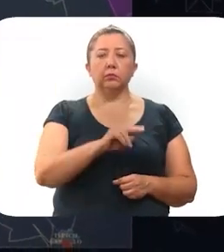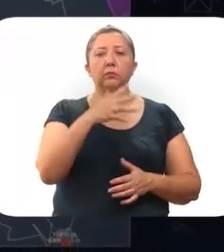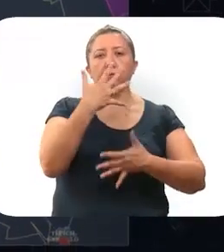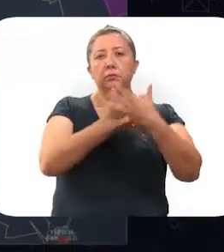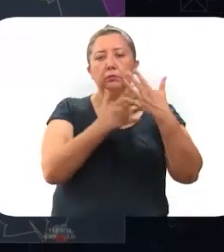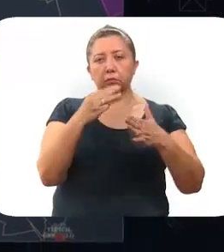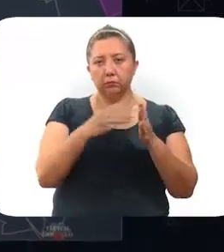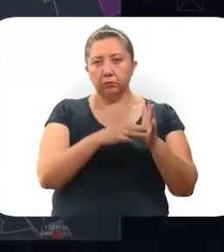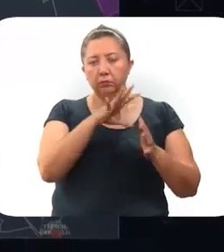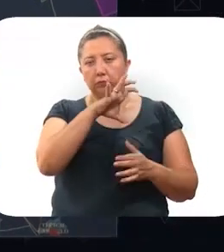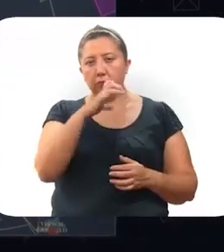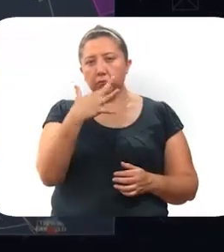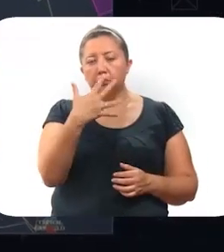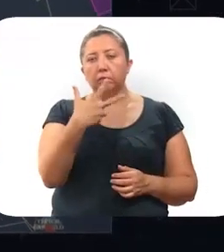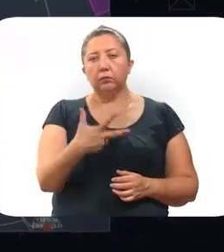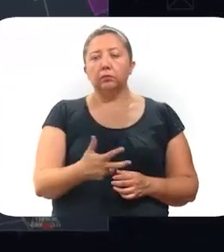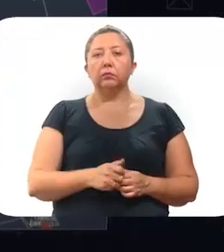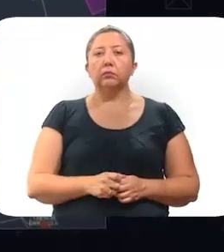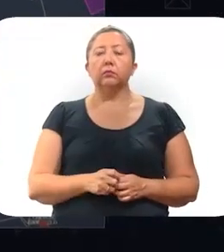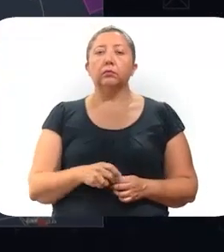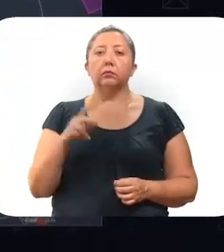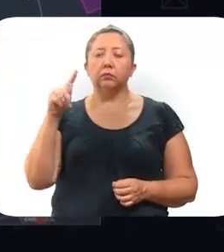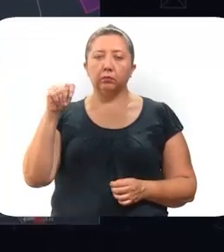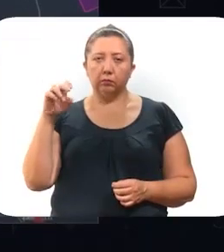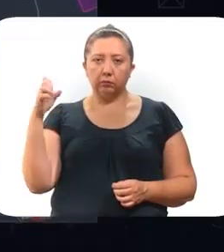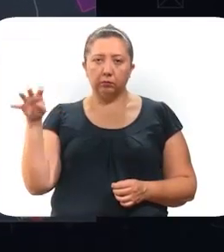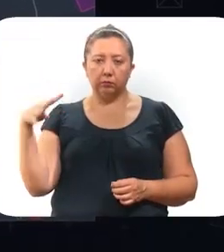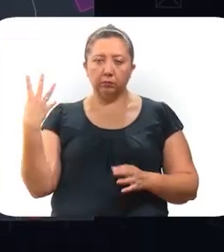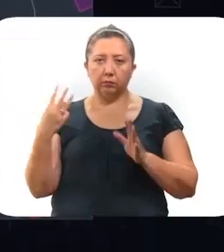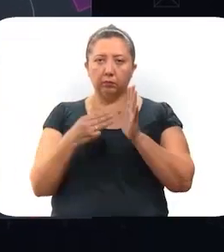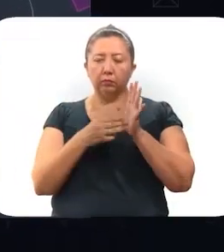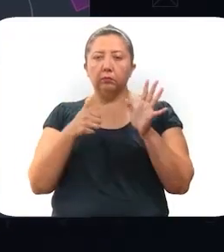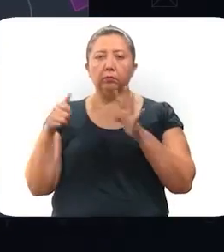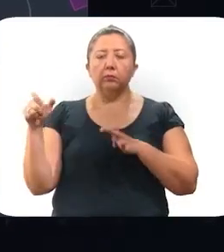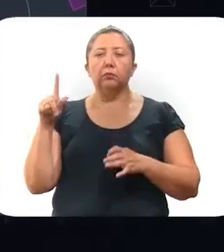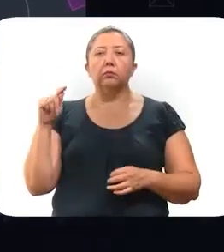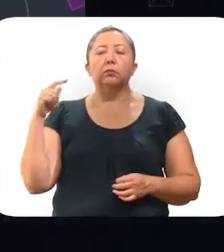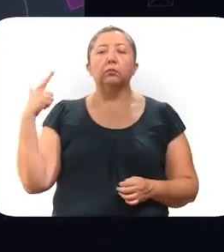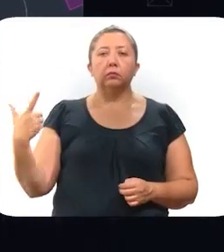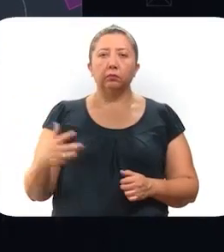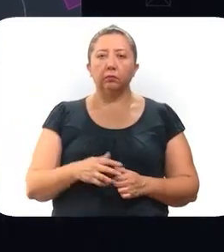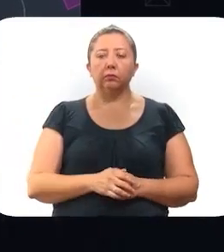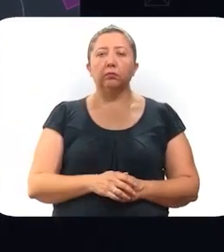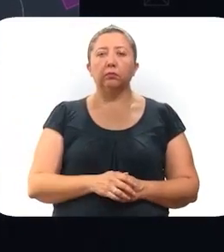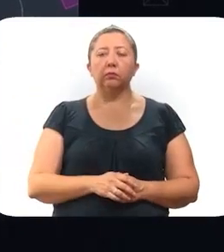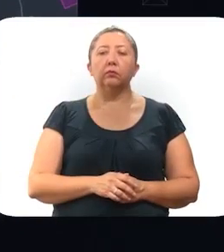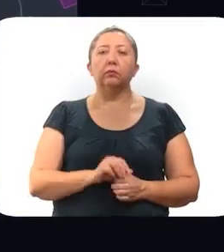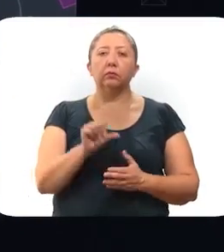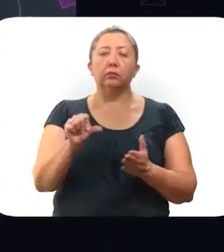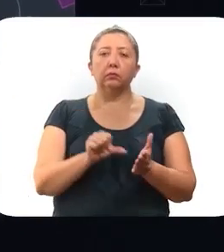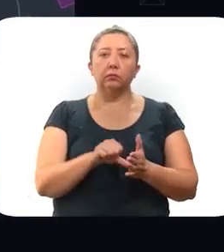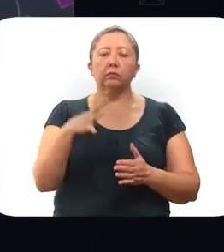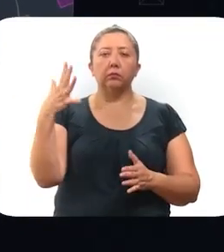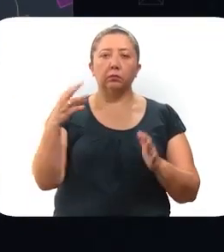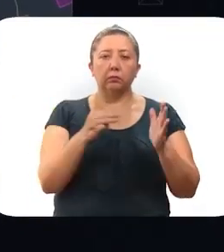norte 15.558, en la zona oriente 14.677, en la zona